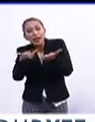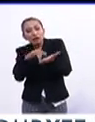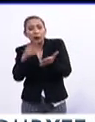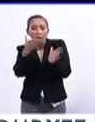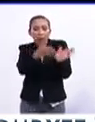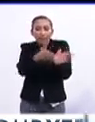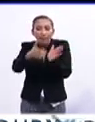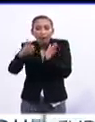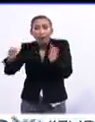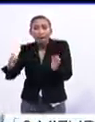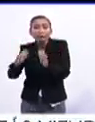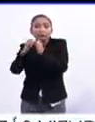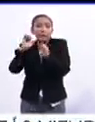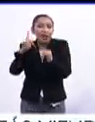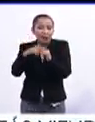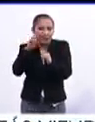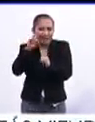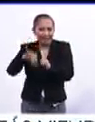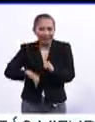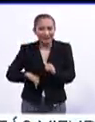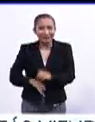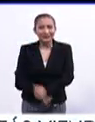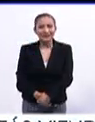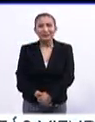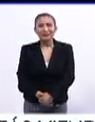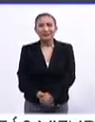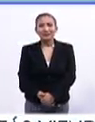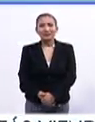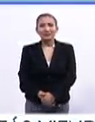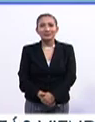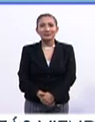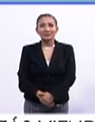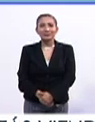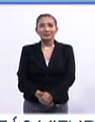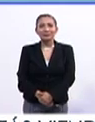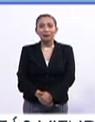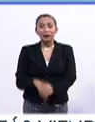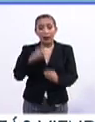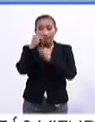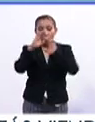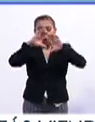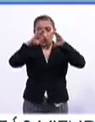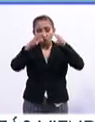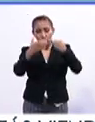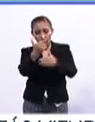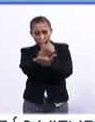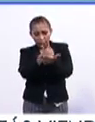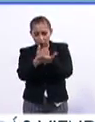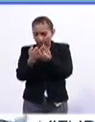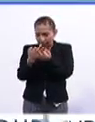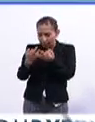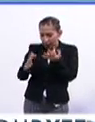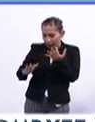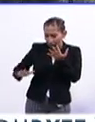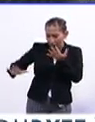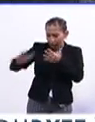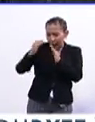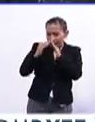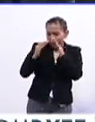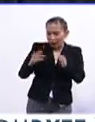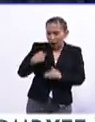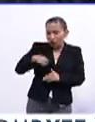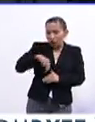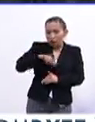una de las fases de una emergencia interesante el planeta azul la tierra nuestro hogar